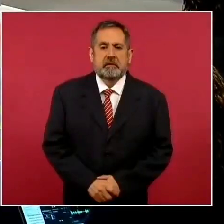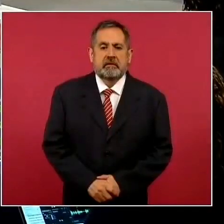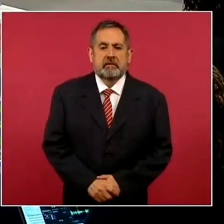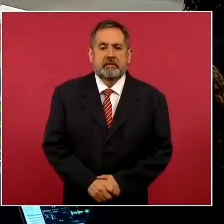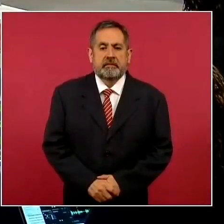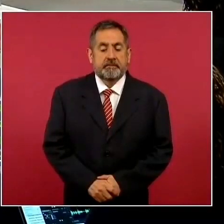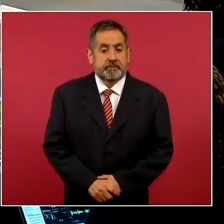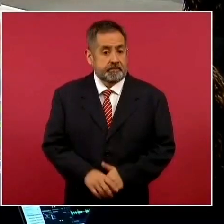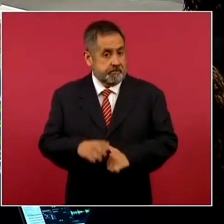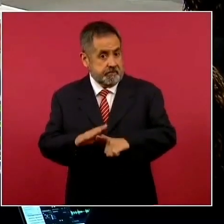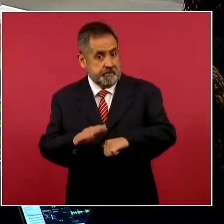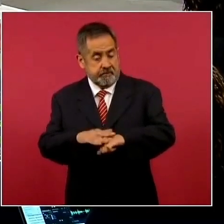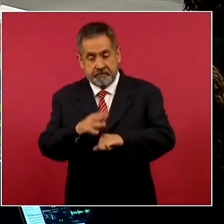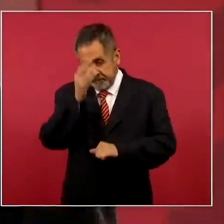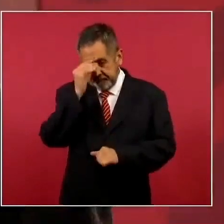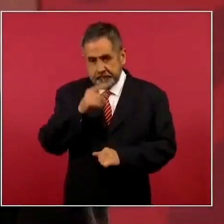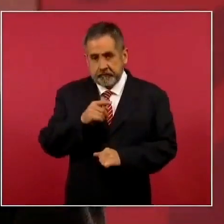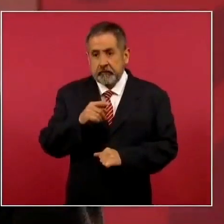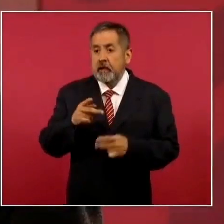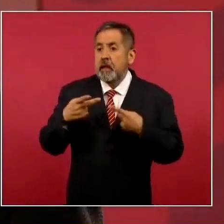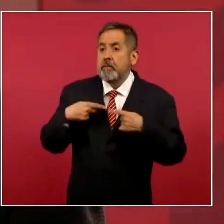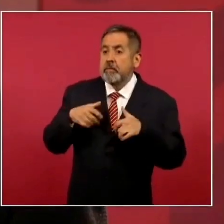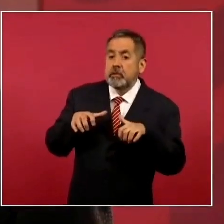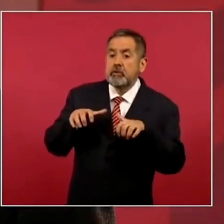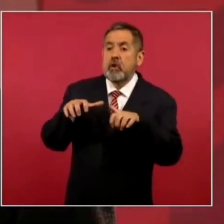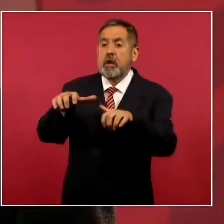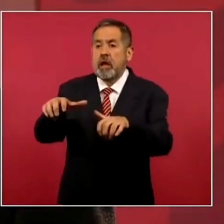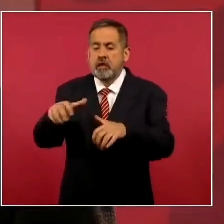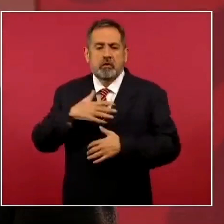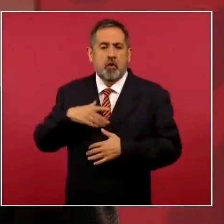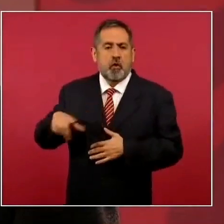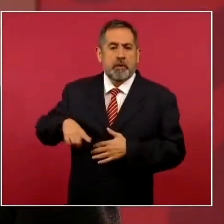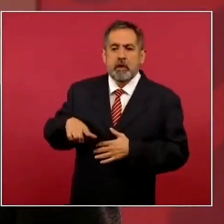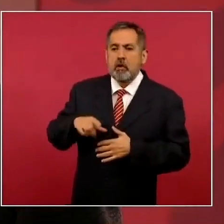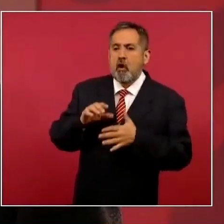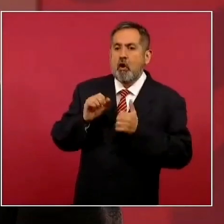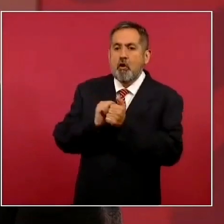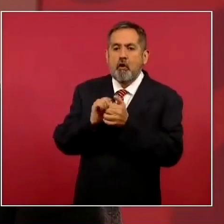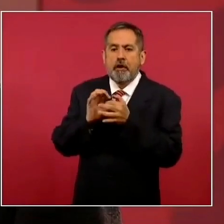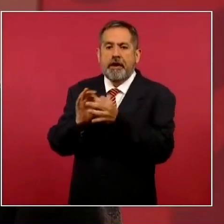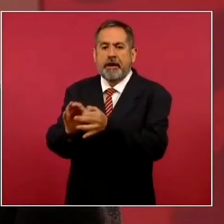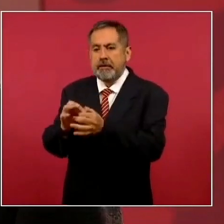Hay que gobernar para el pueblo.